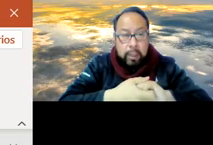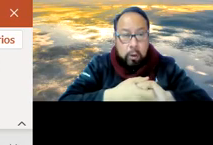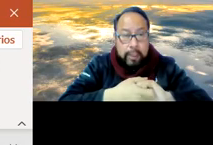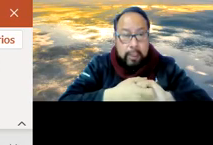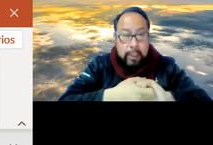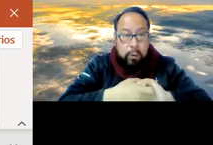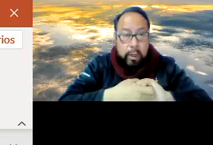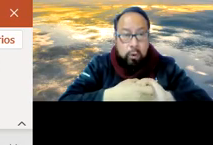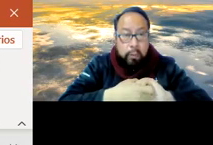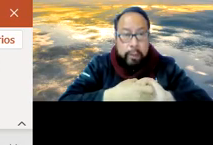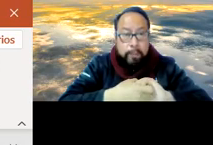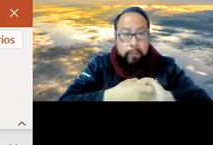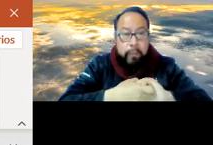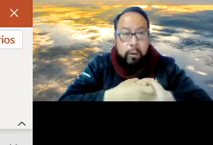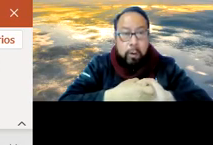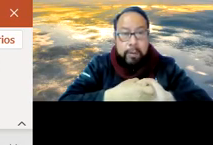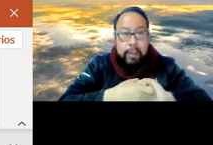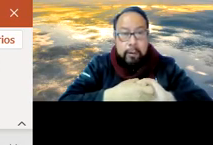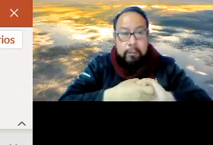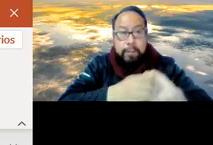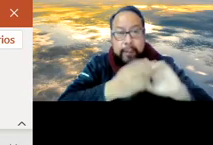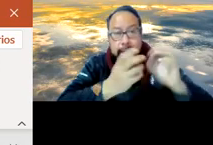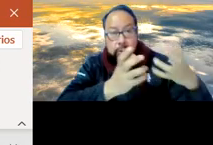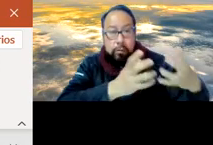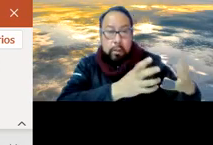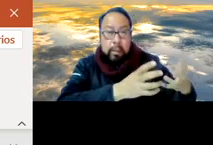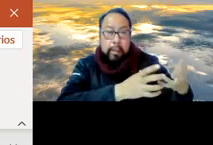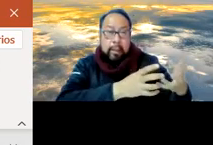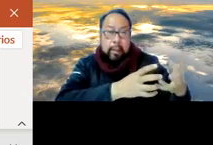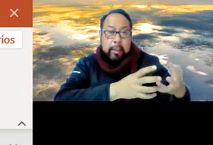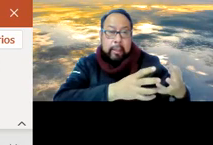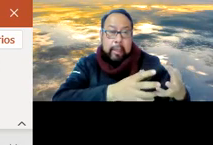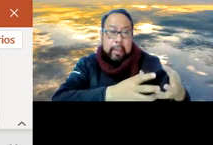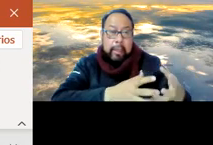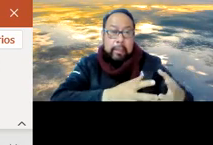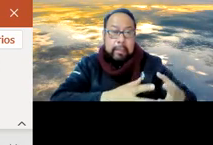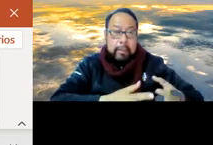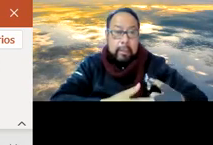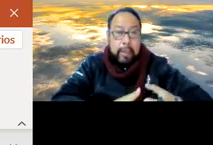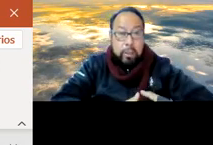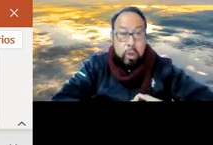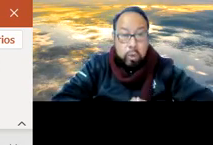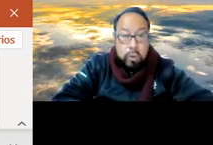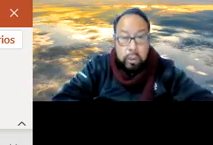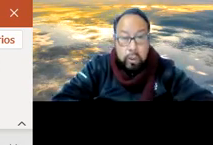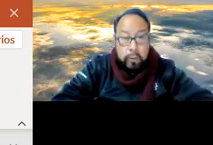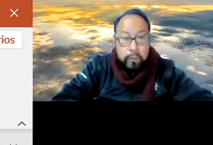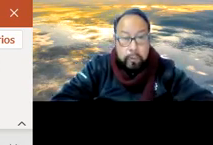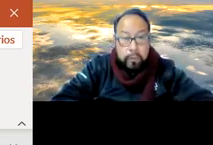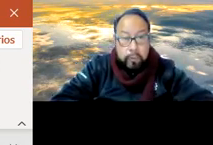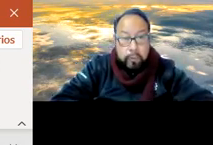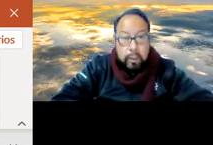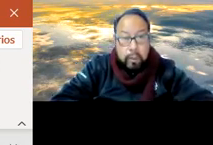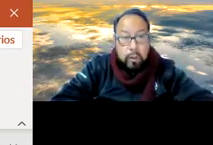texto académico va a tener un resumen o abstract, un abstracto, que es la